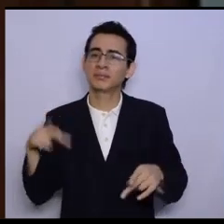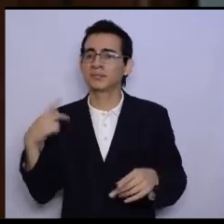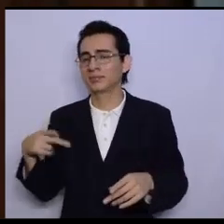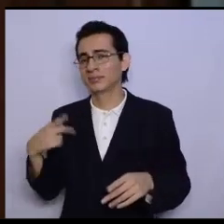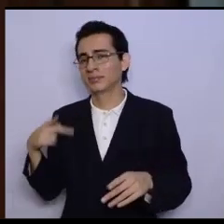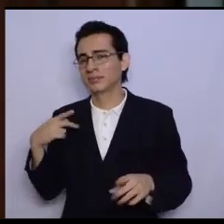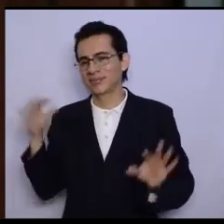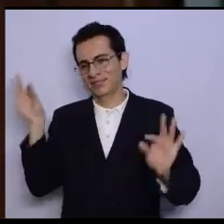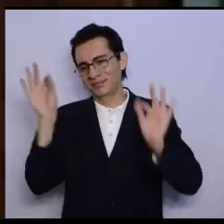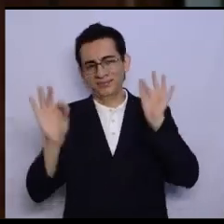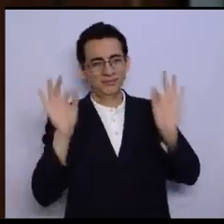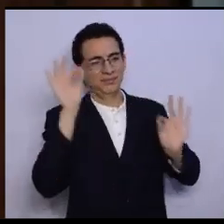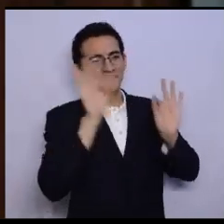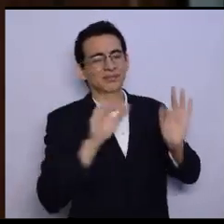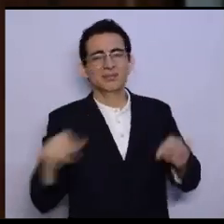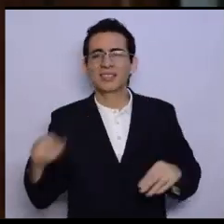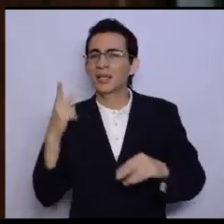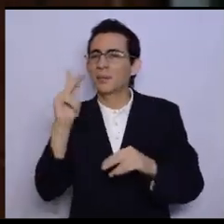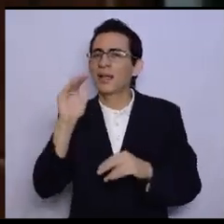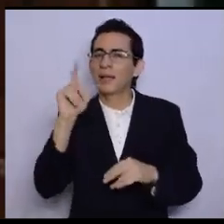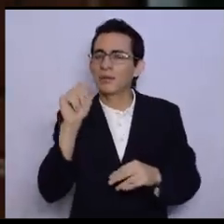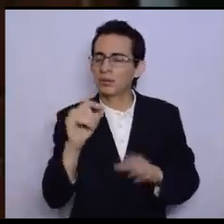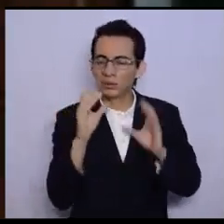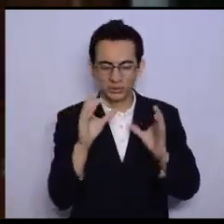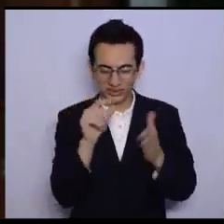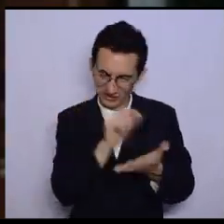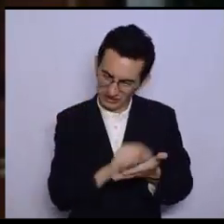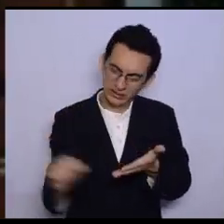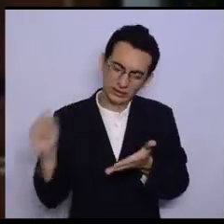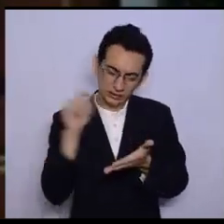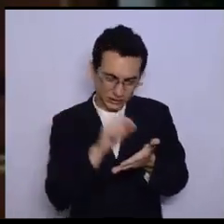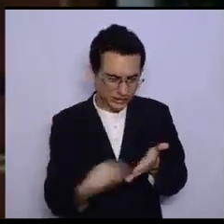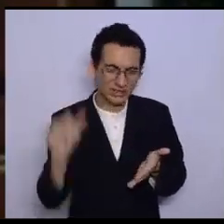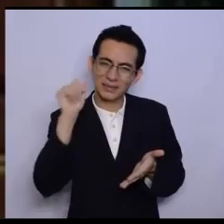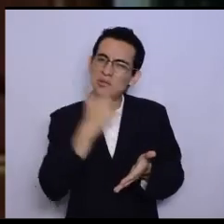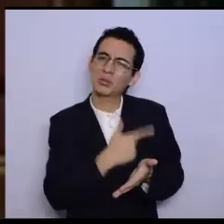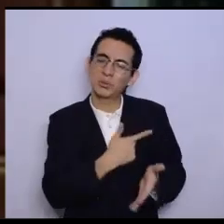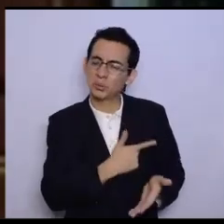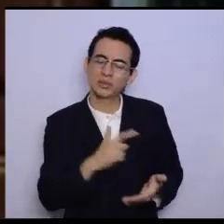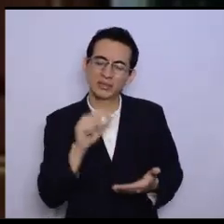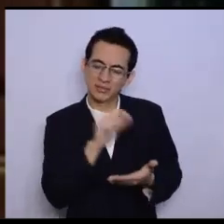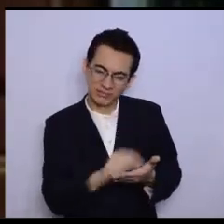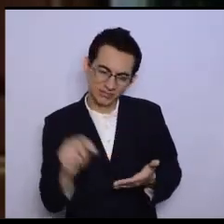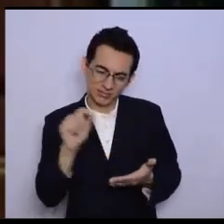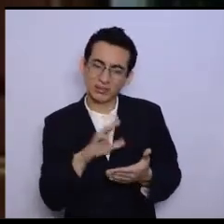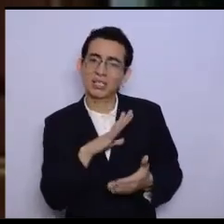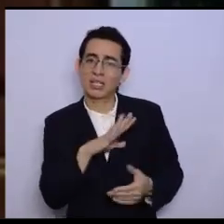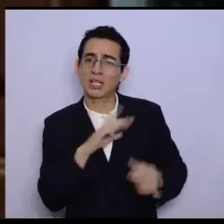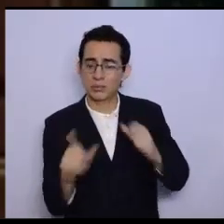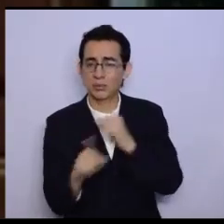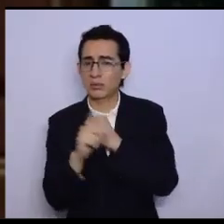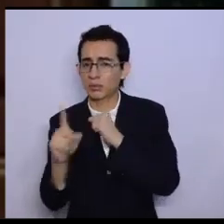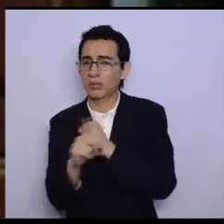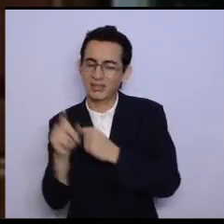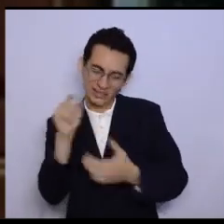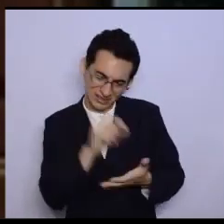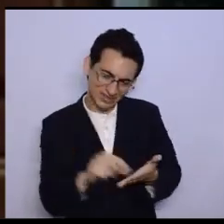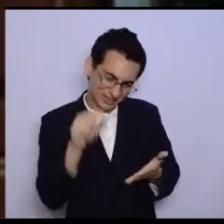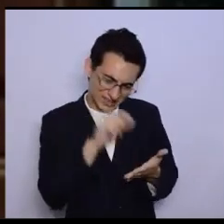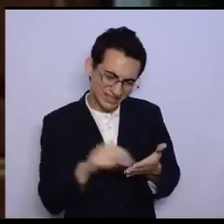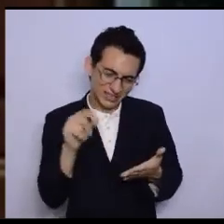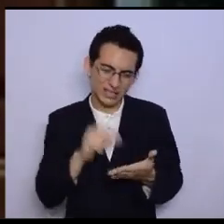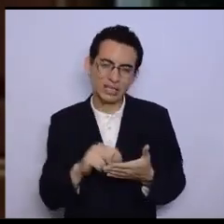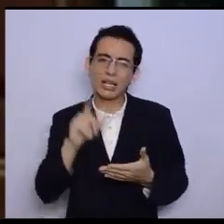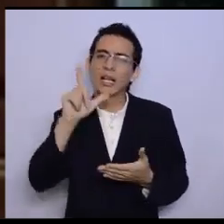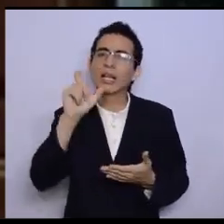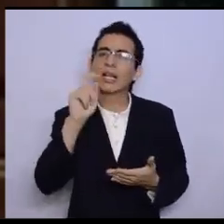la doctrina cristiana, le hizo él escribir, y como se entiende que él tenía un problema, escribió con grandes